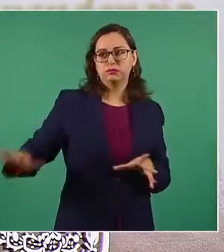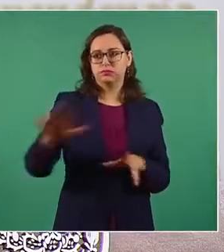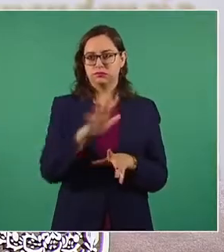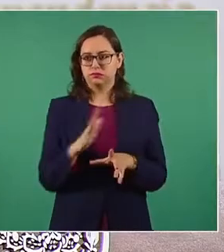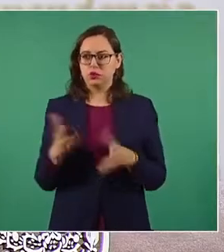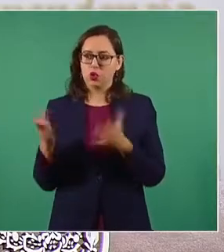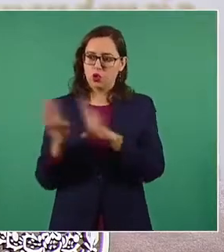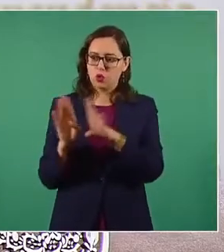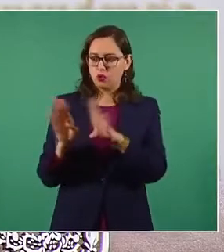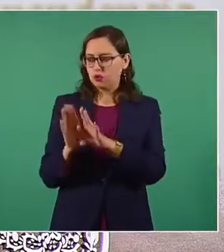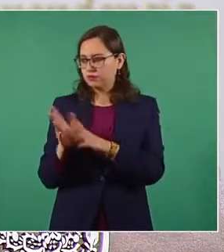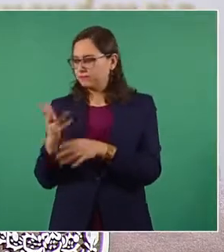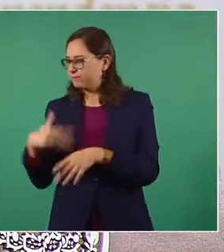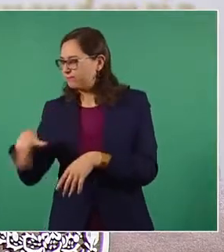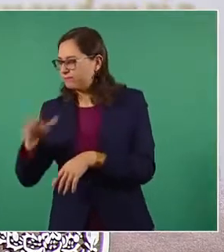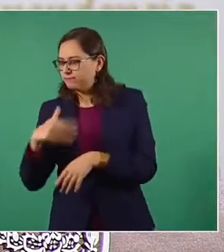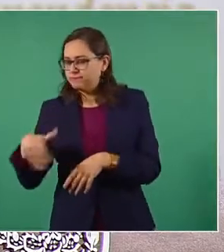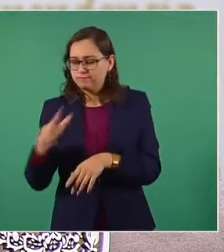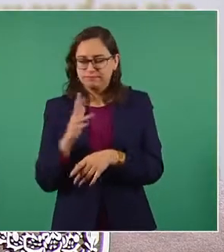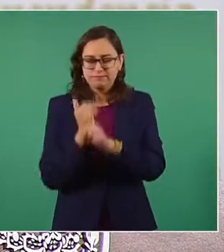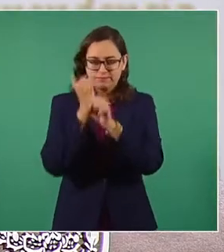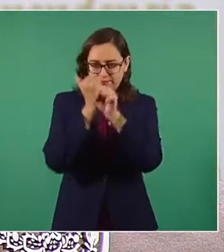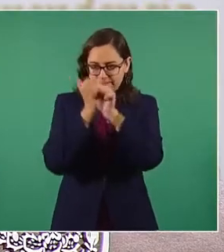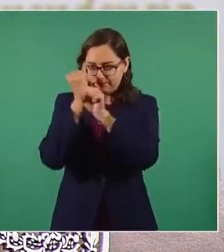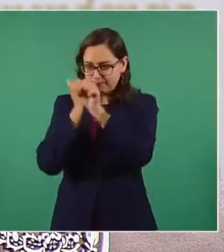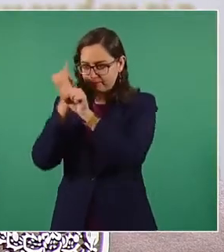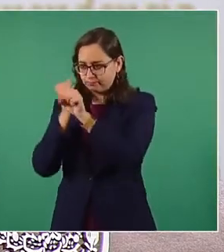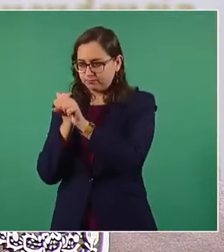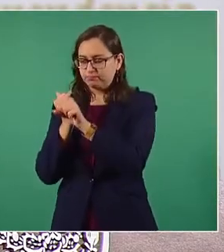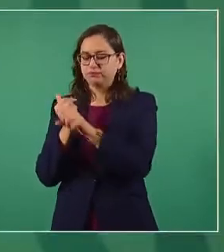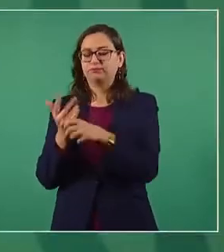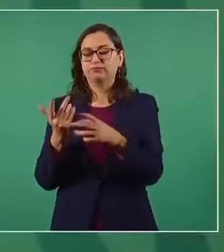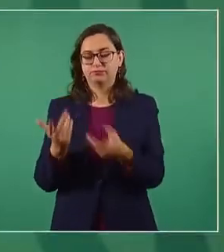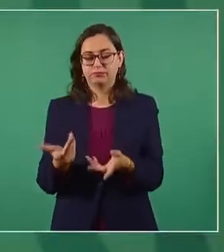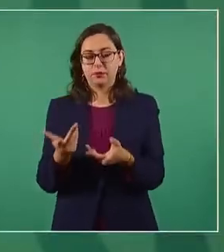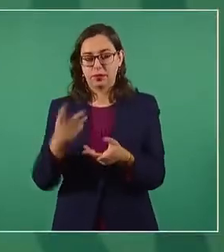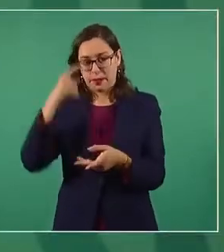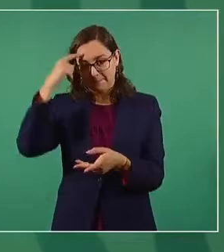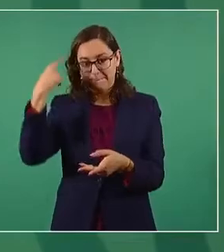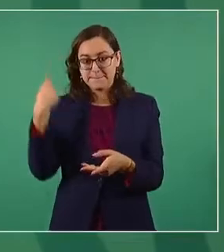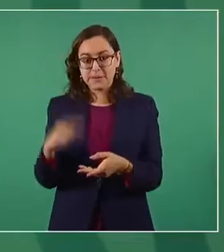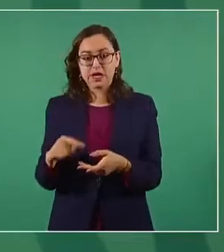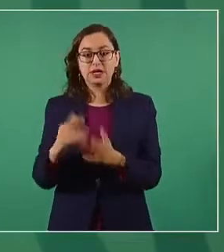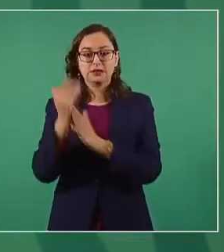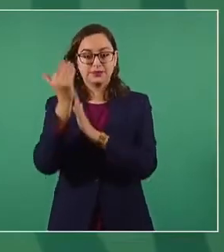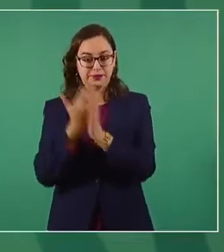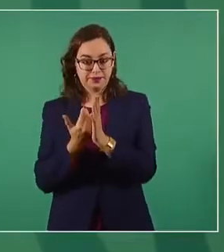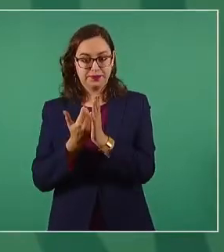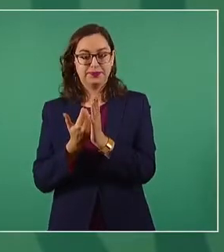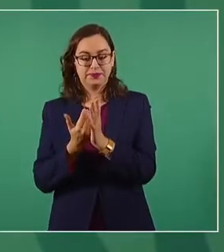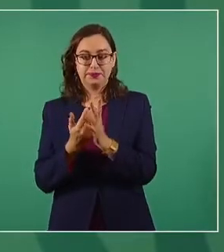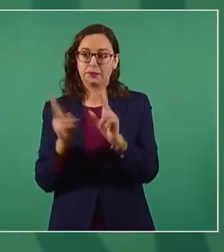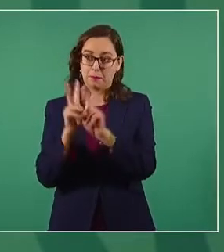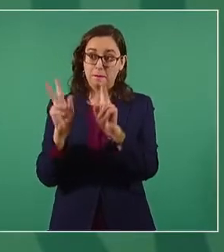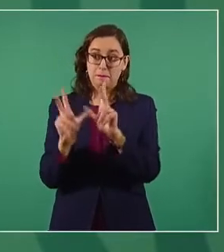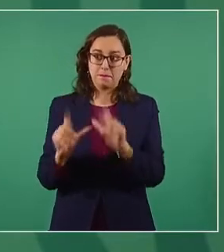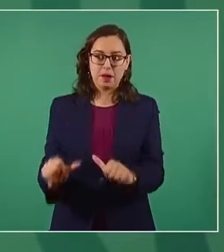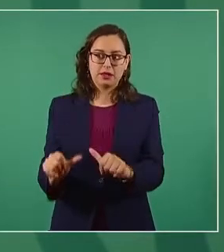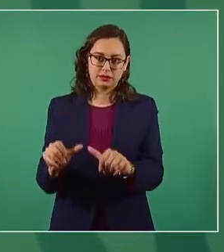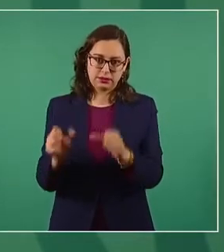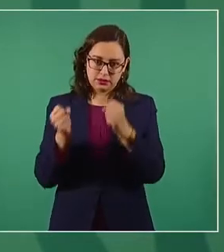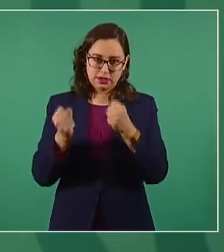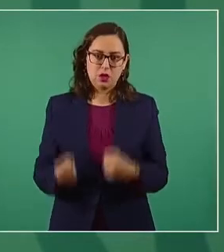en Sonora y en Cajeme en especial. Aprovecho para